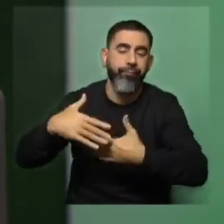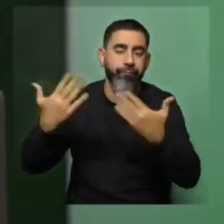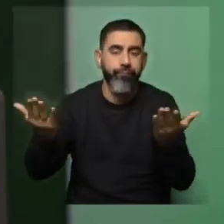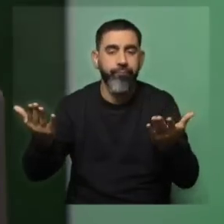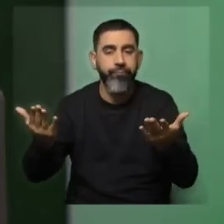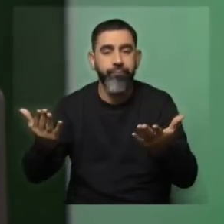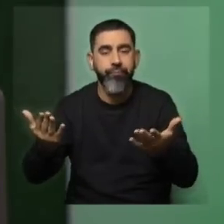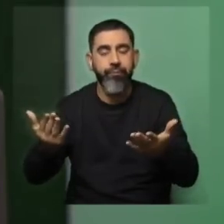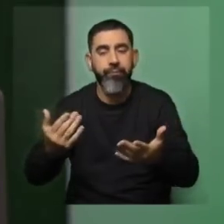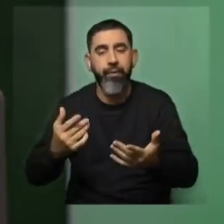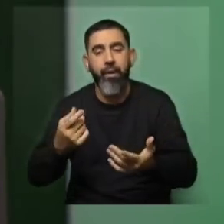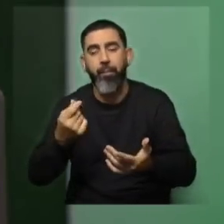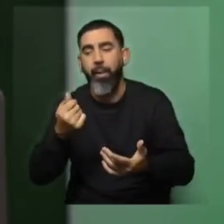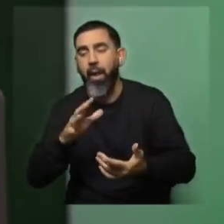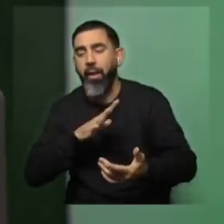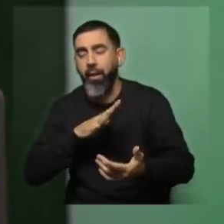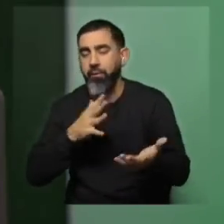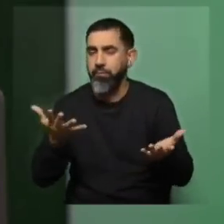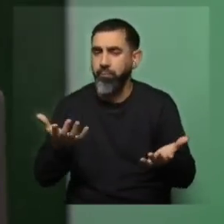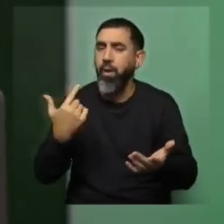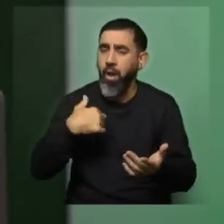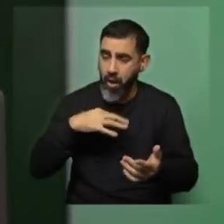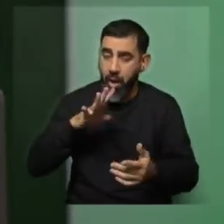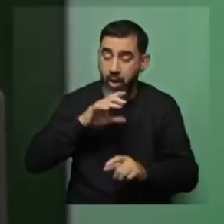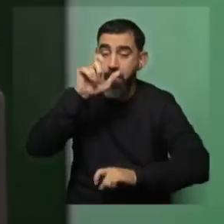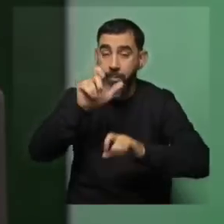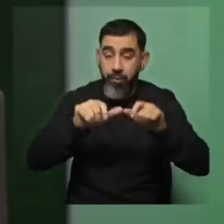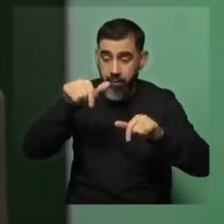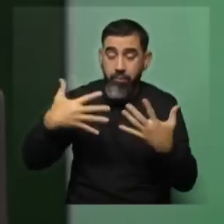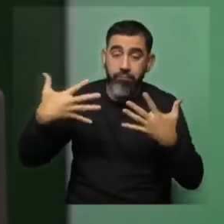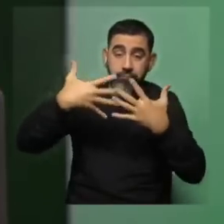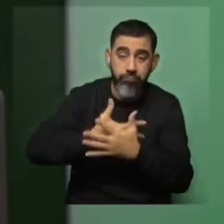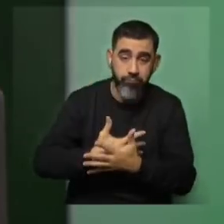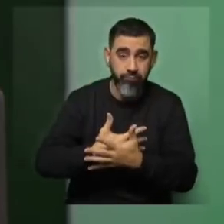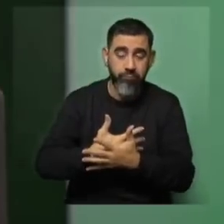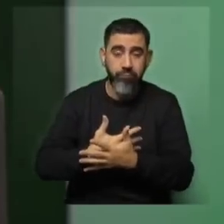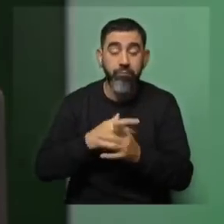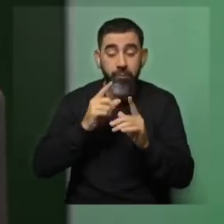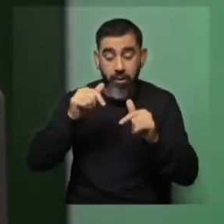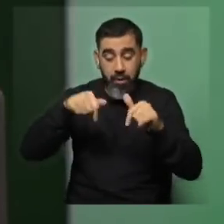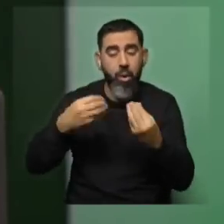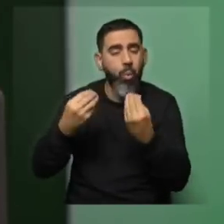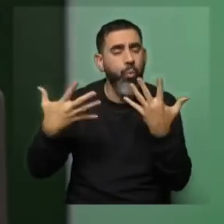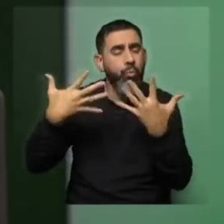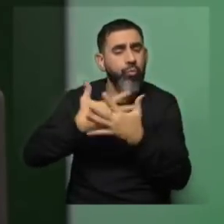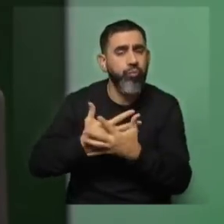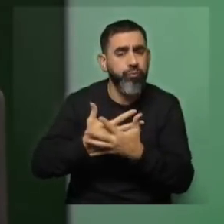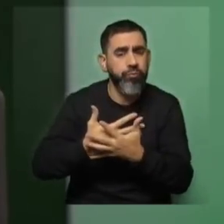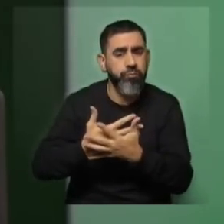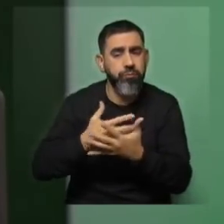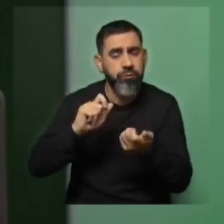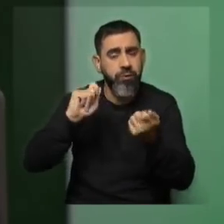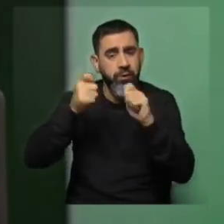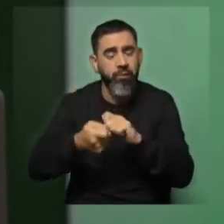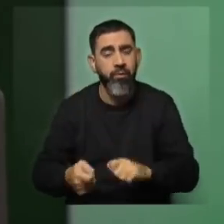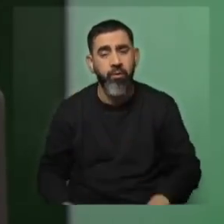el boleto No sé cuánto tal pero también hay gente que que acá ha afectado decir cómo ustedes ven la afectación de de este